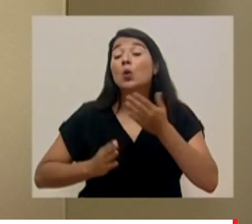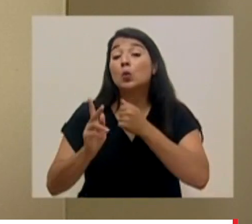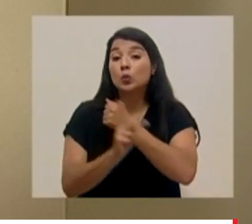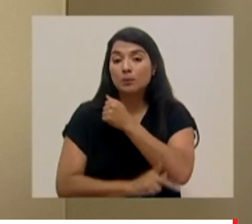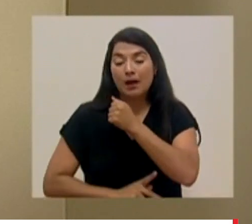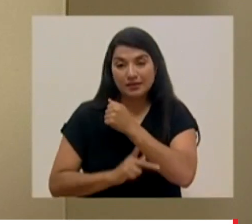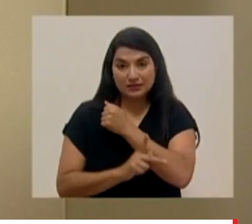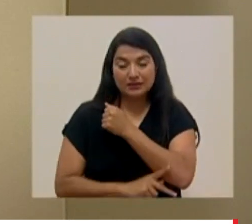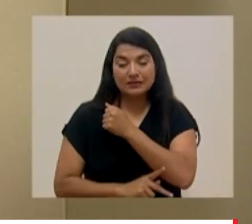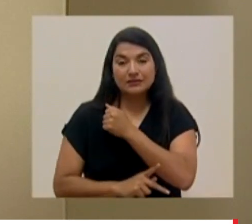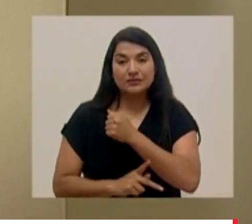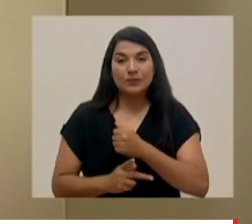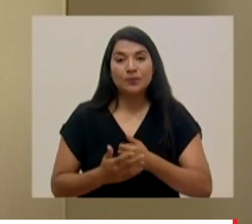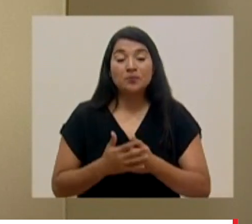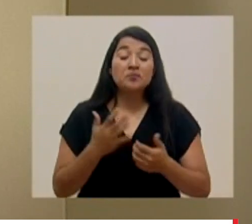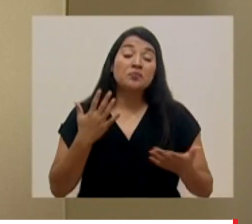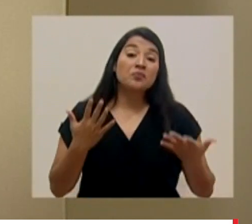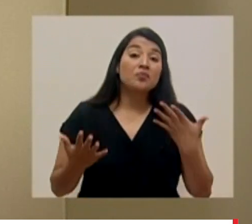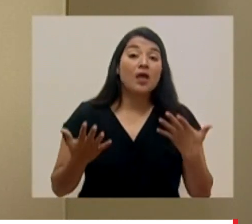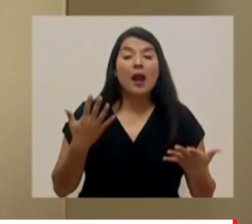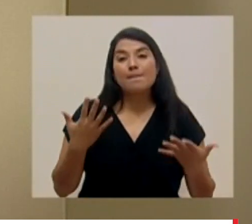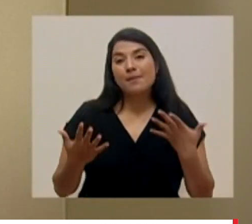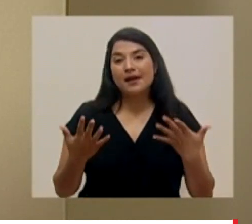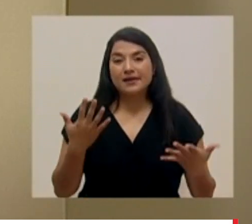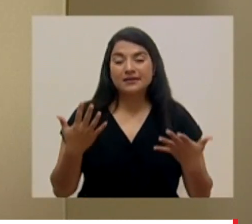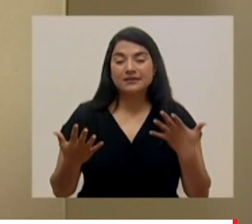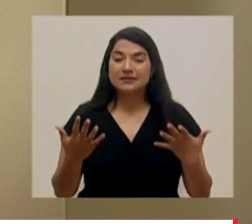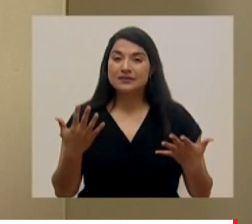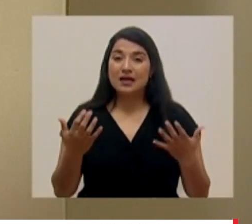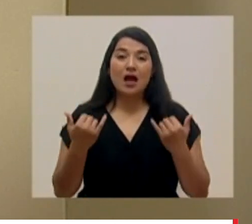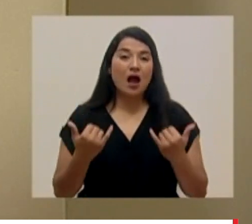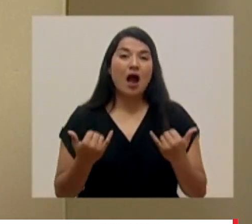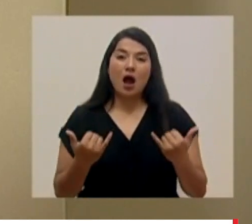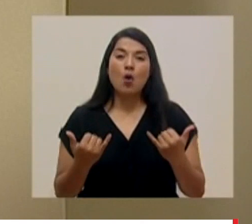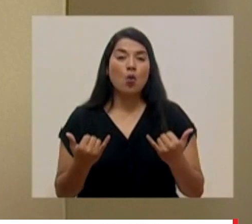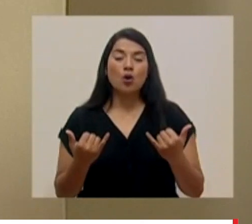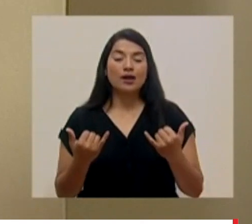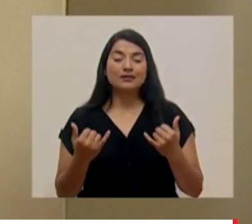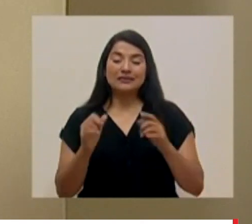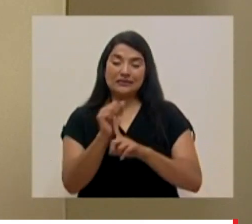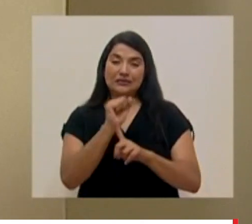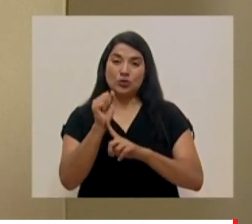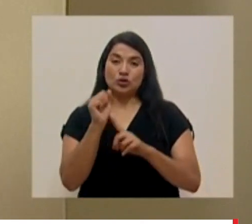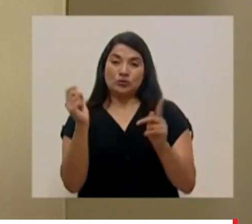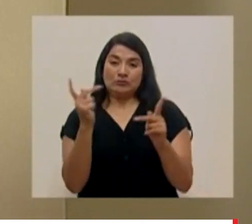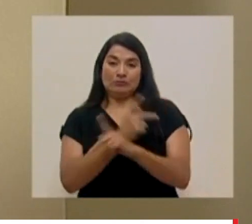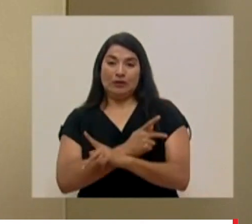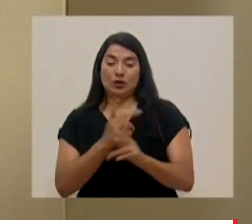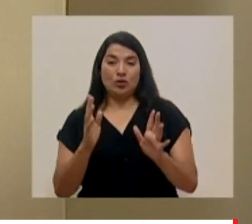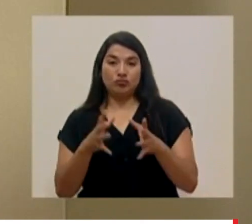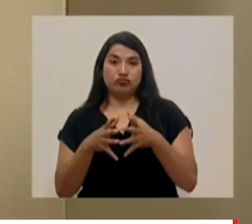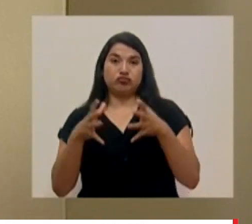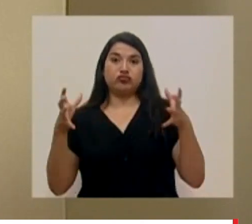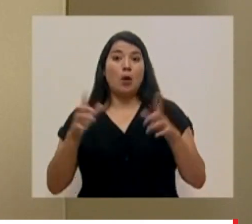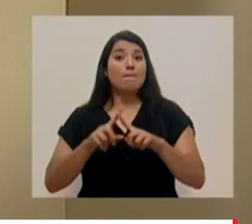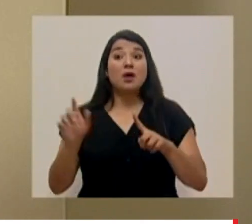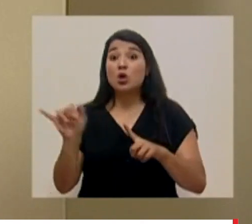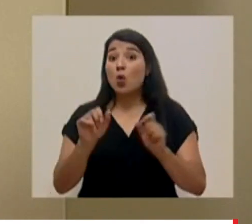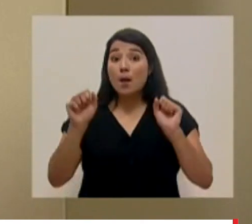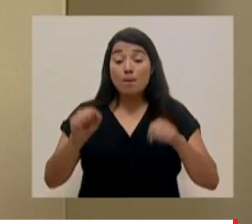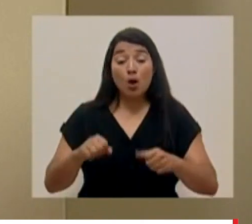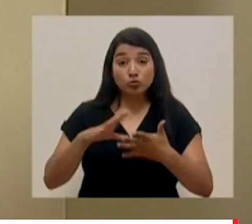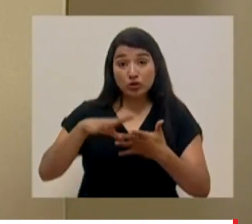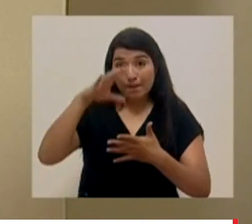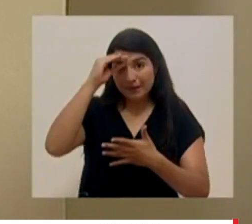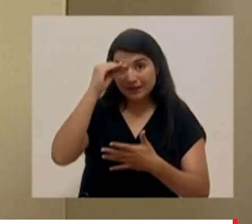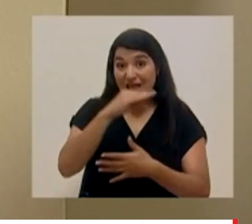van tal vez con números peores que los nuestros, pero igual podemos aprender,